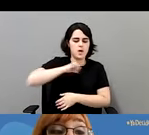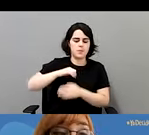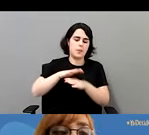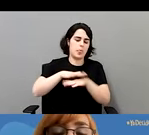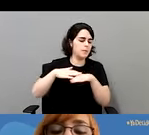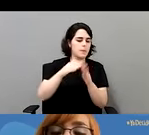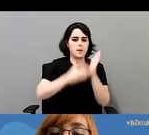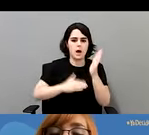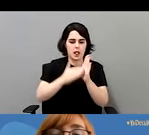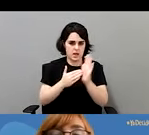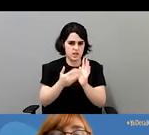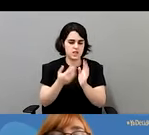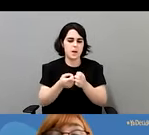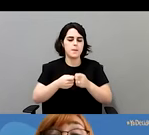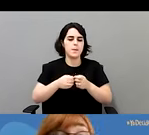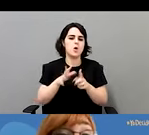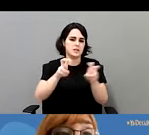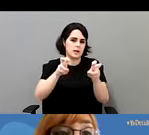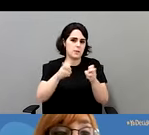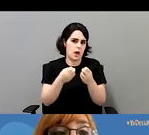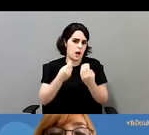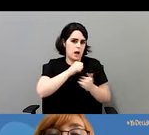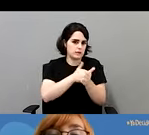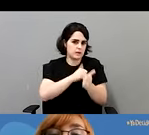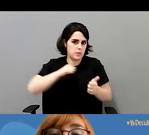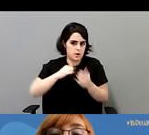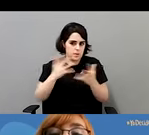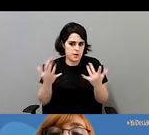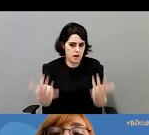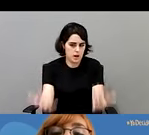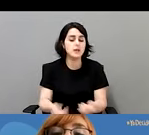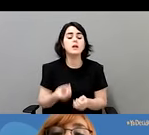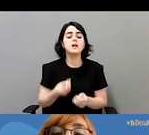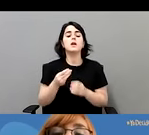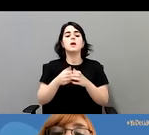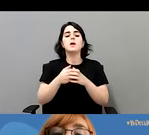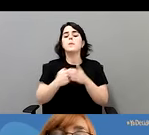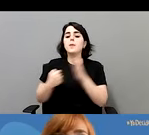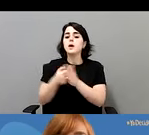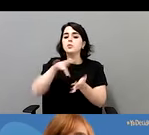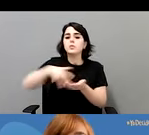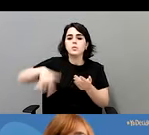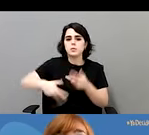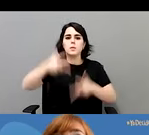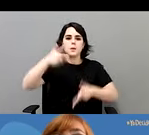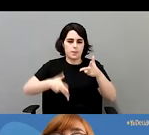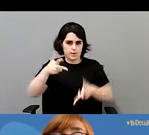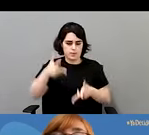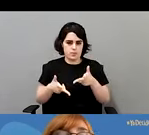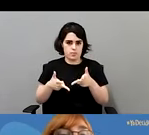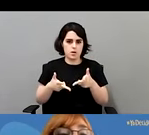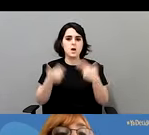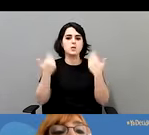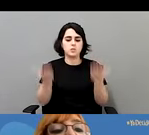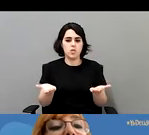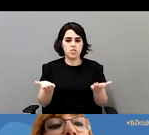años bastante las pilas en relación a la asistencia personal y el grueso lo tenemos en País Vasco. En total, de todas